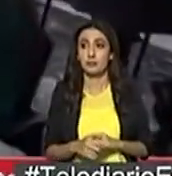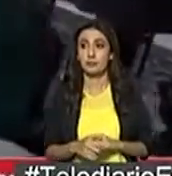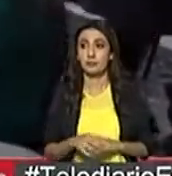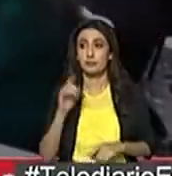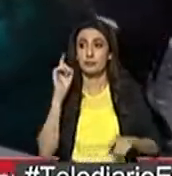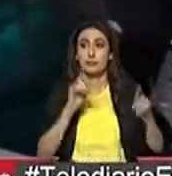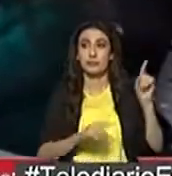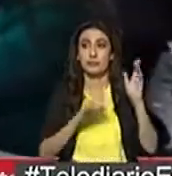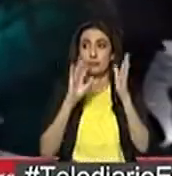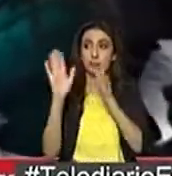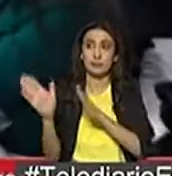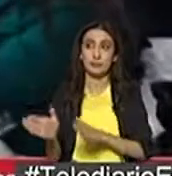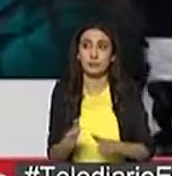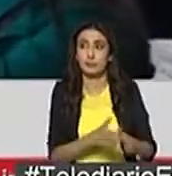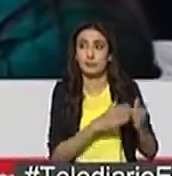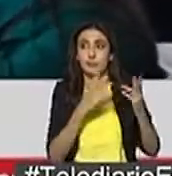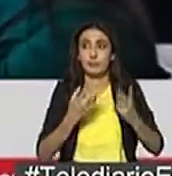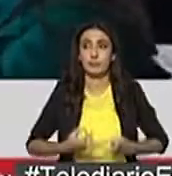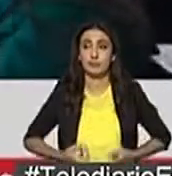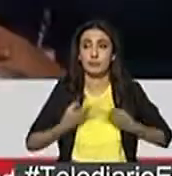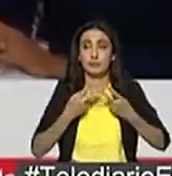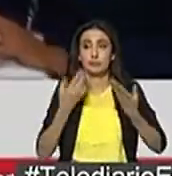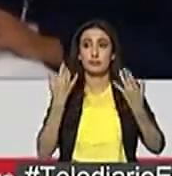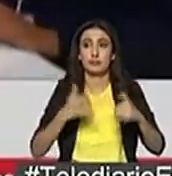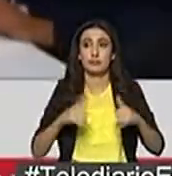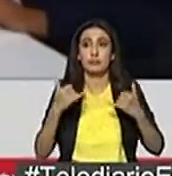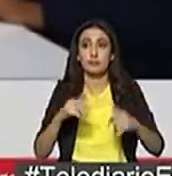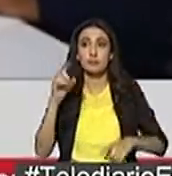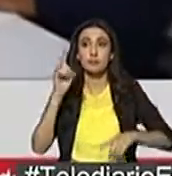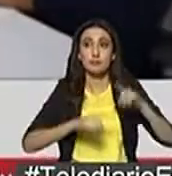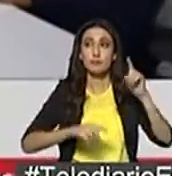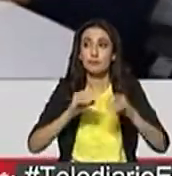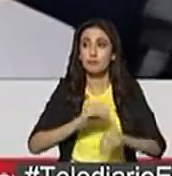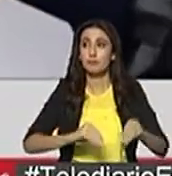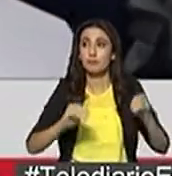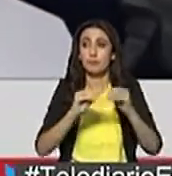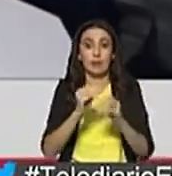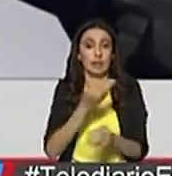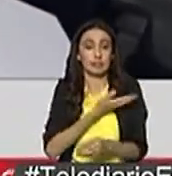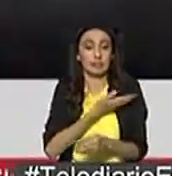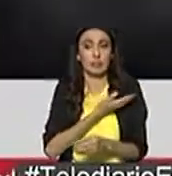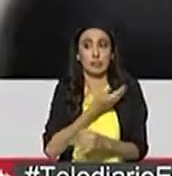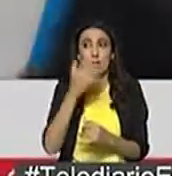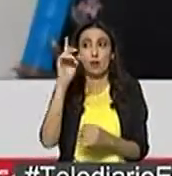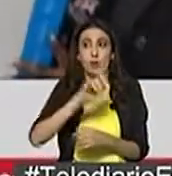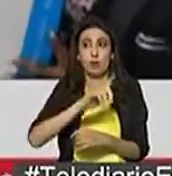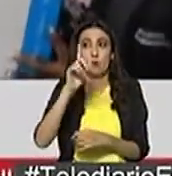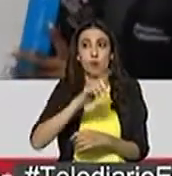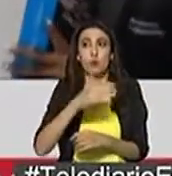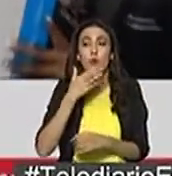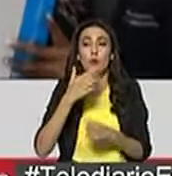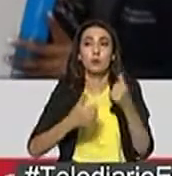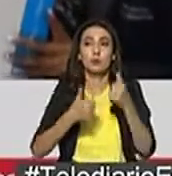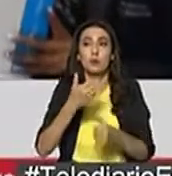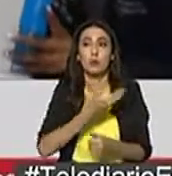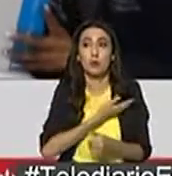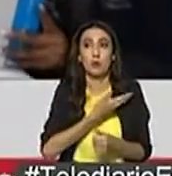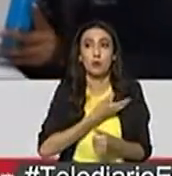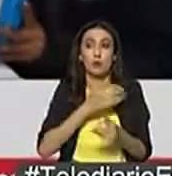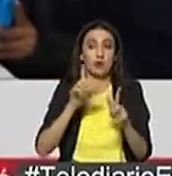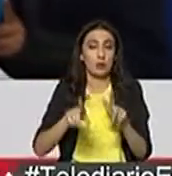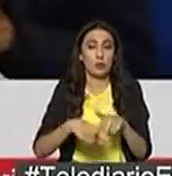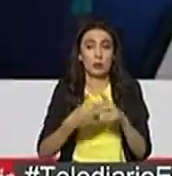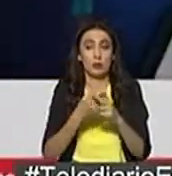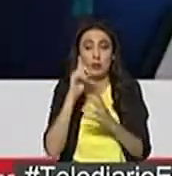Generar metodologías de aprendizaje a través de juegos es una de las premisas que se impartió este lunes en el primer taller de educación